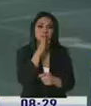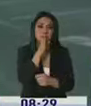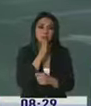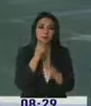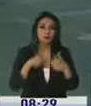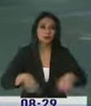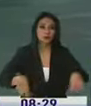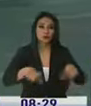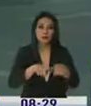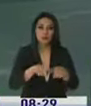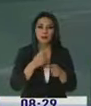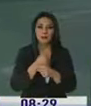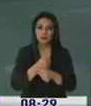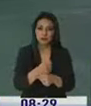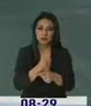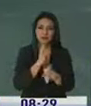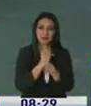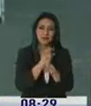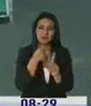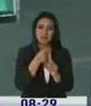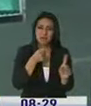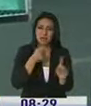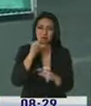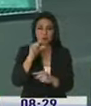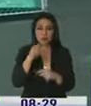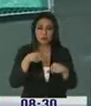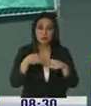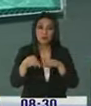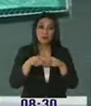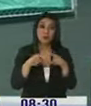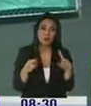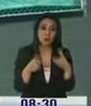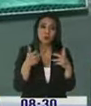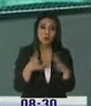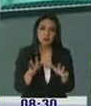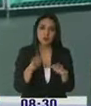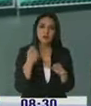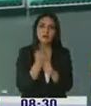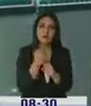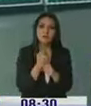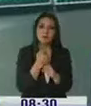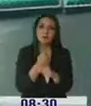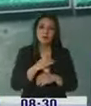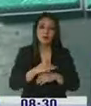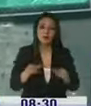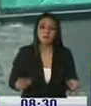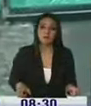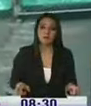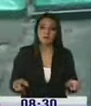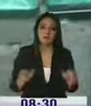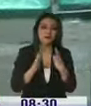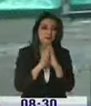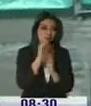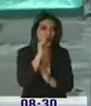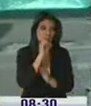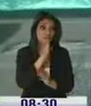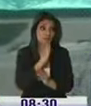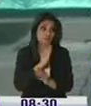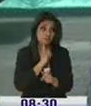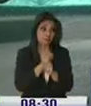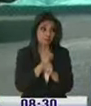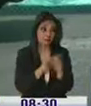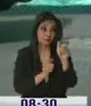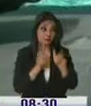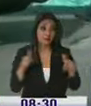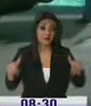todo en este sector, que si bien no se va a afectar el tráfico vehicular, sí se están haciendo los trabajos sobre las veredas. Entonces pedir un poco de paciencia para los